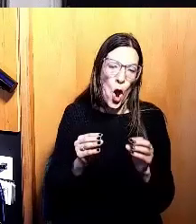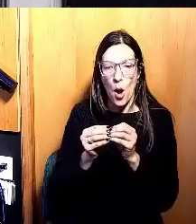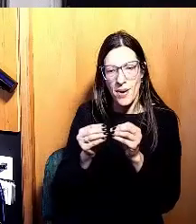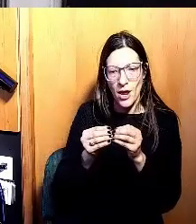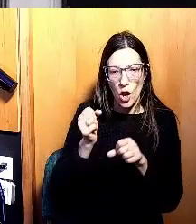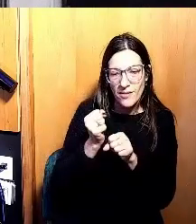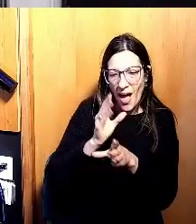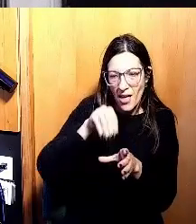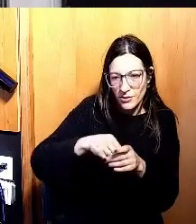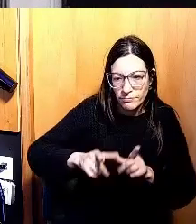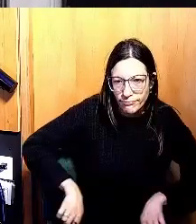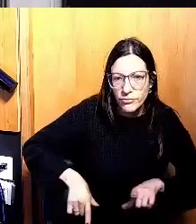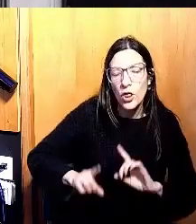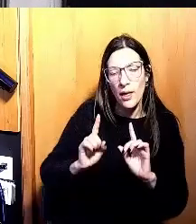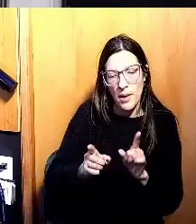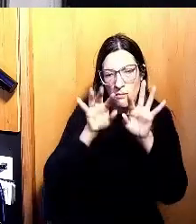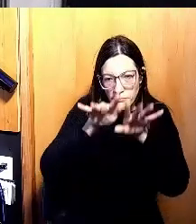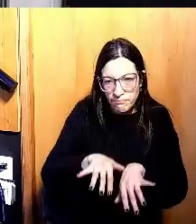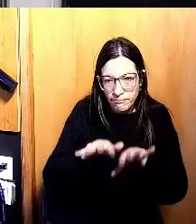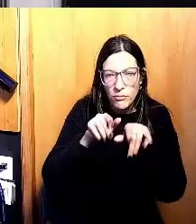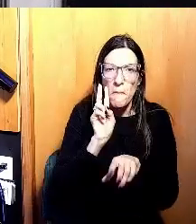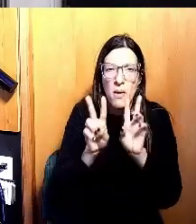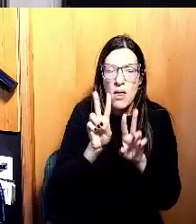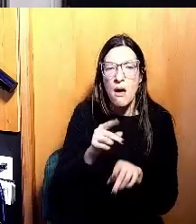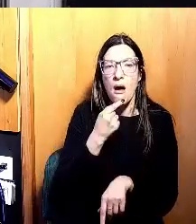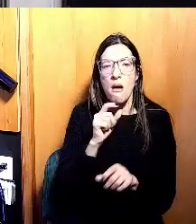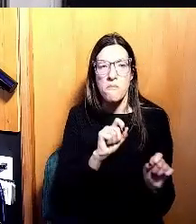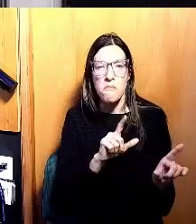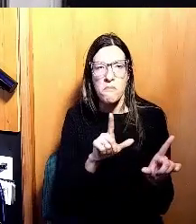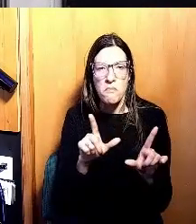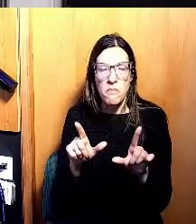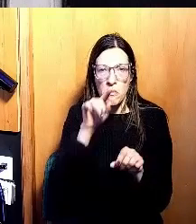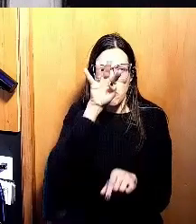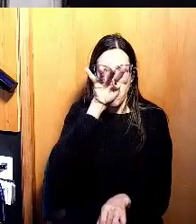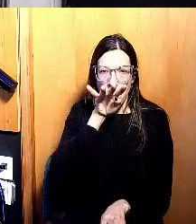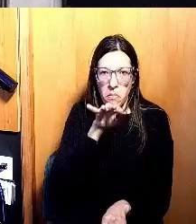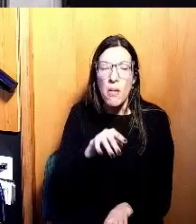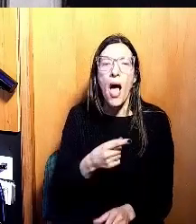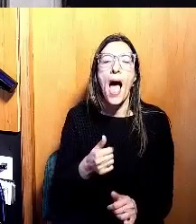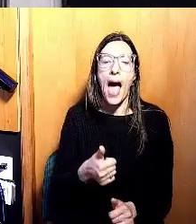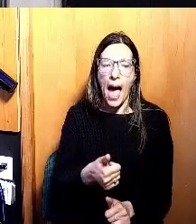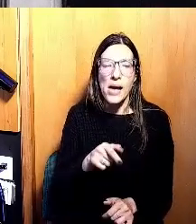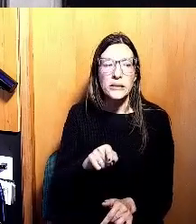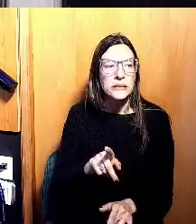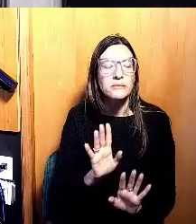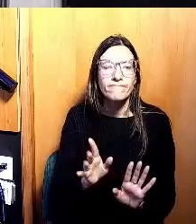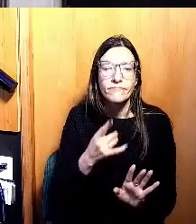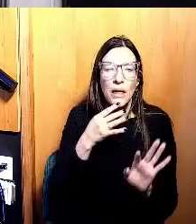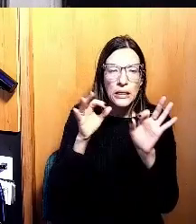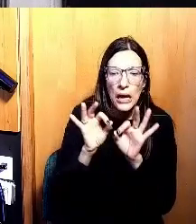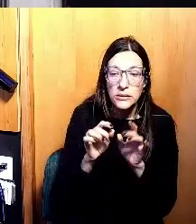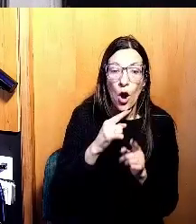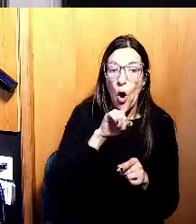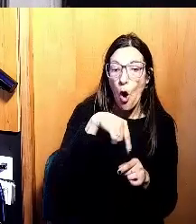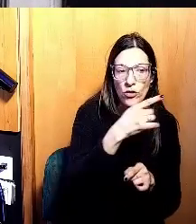utilizan frecuentemente, también de otros organismos, las empresas, como les decía, que en realidad